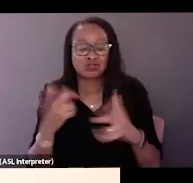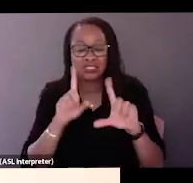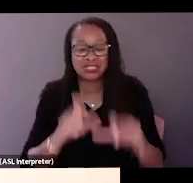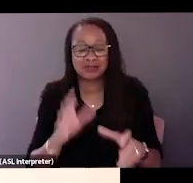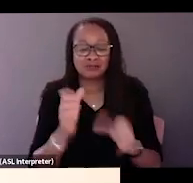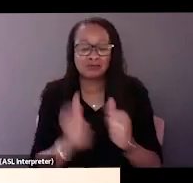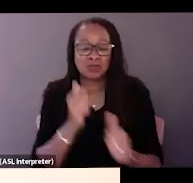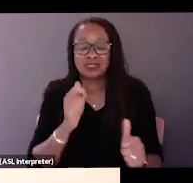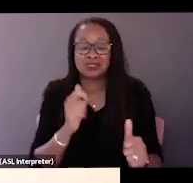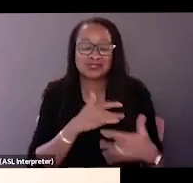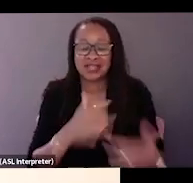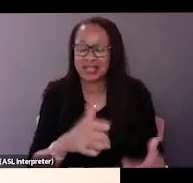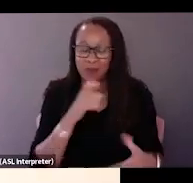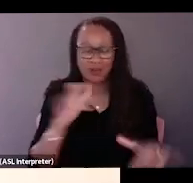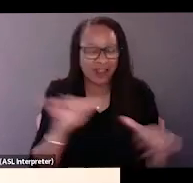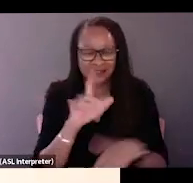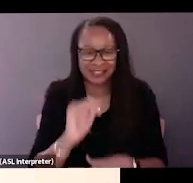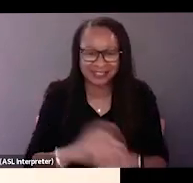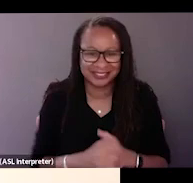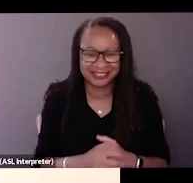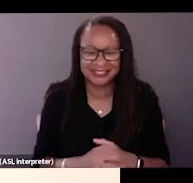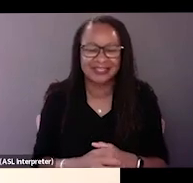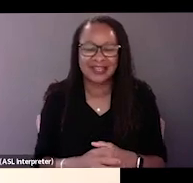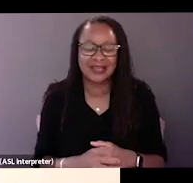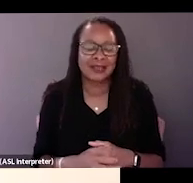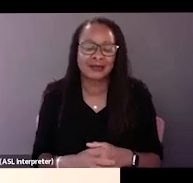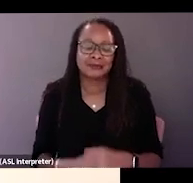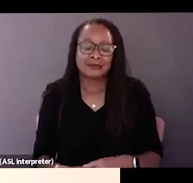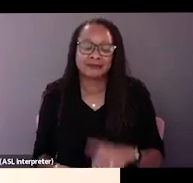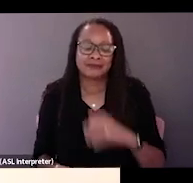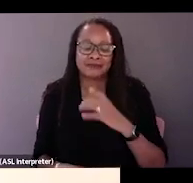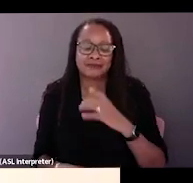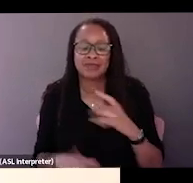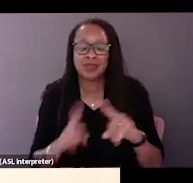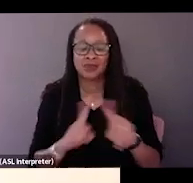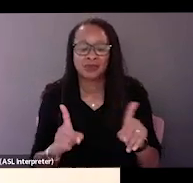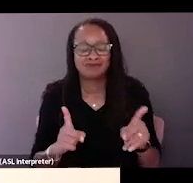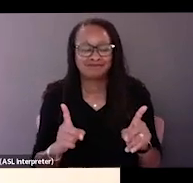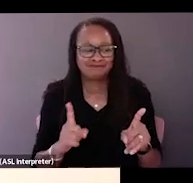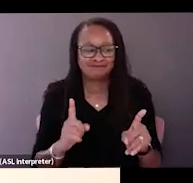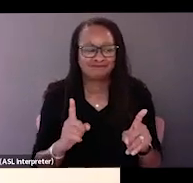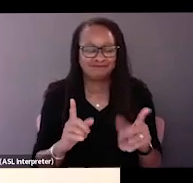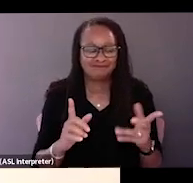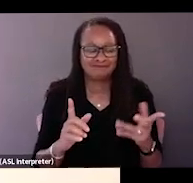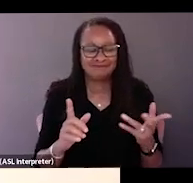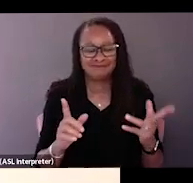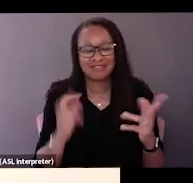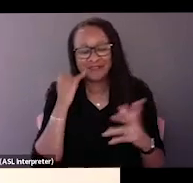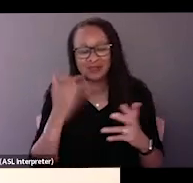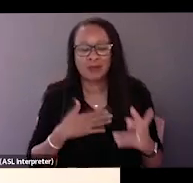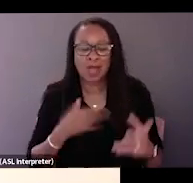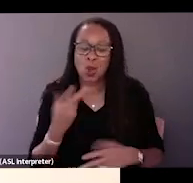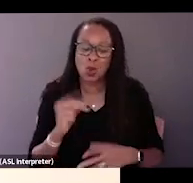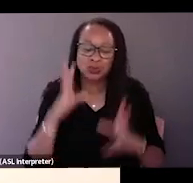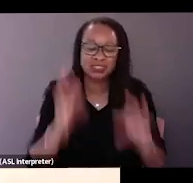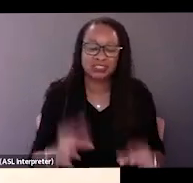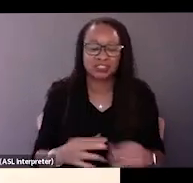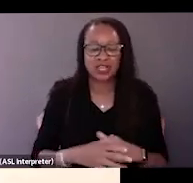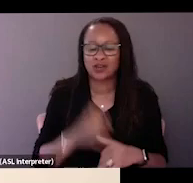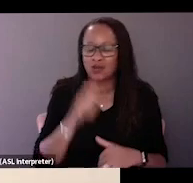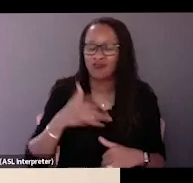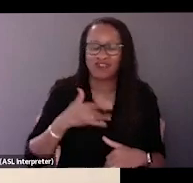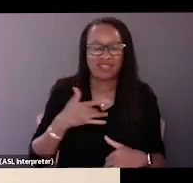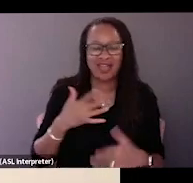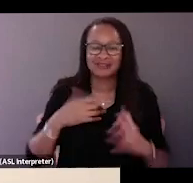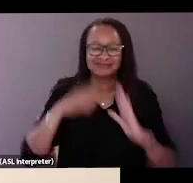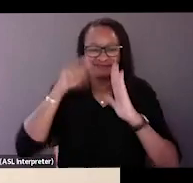Y las pensamos mucho y también en los momentos en que iban a estar. Y es que nos dimos cuenta, y también esto